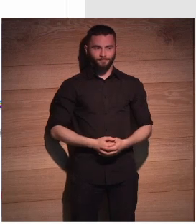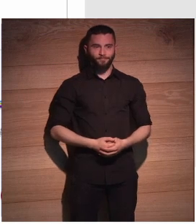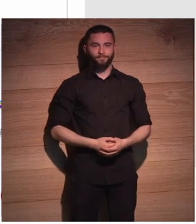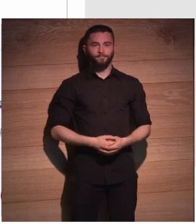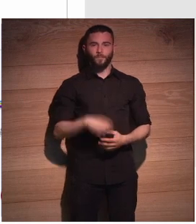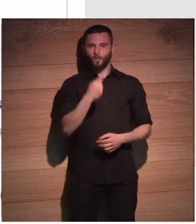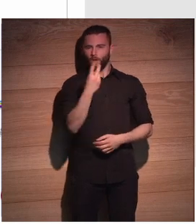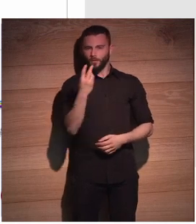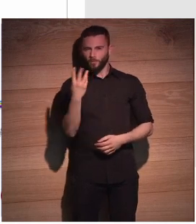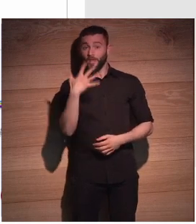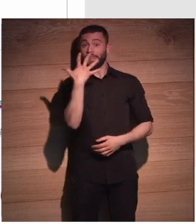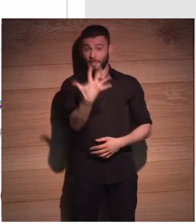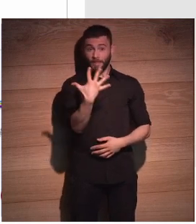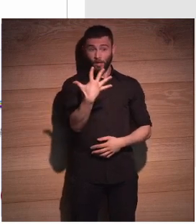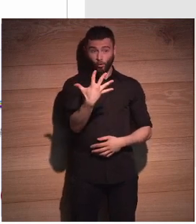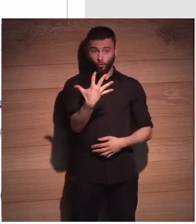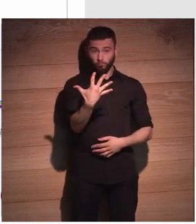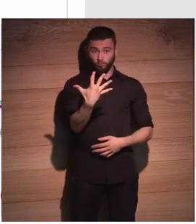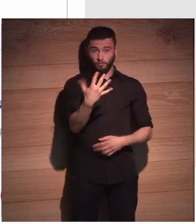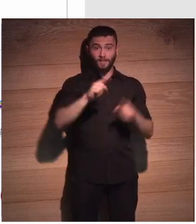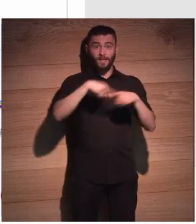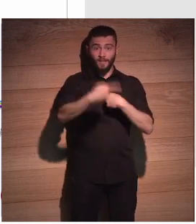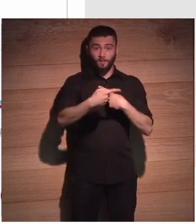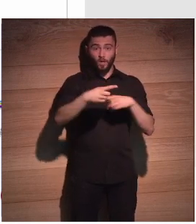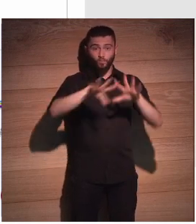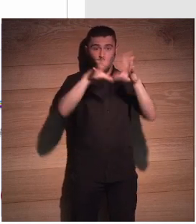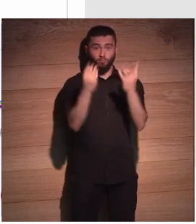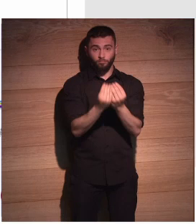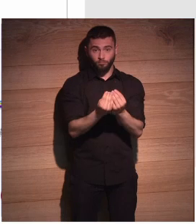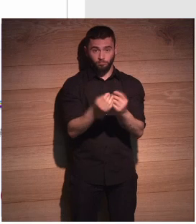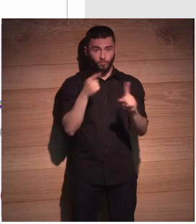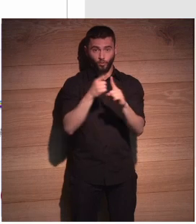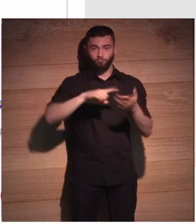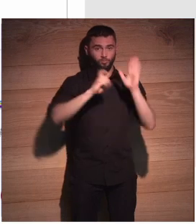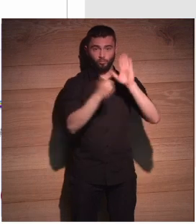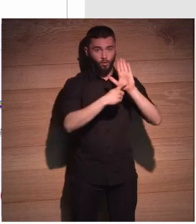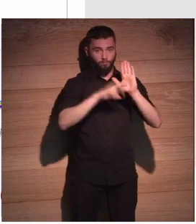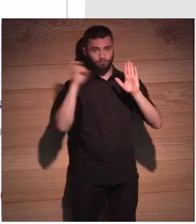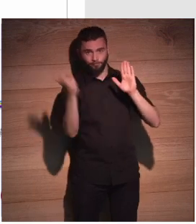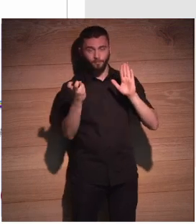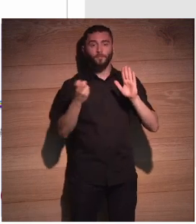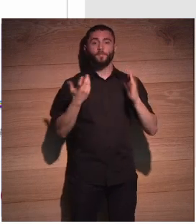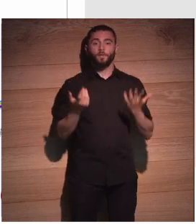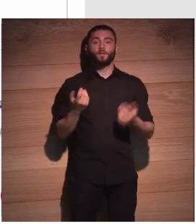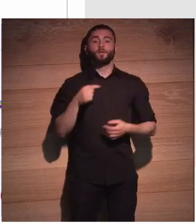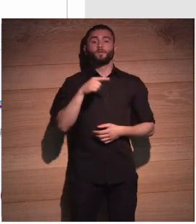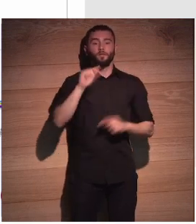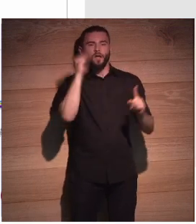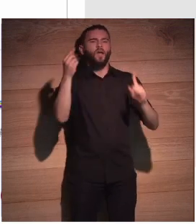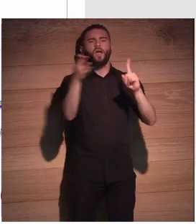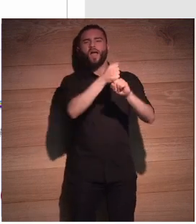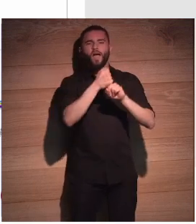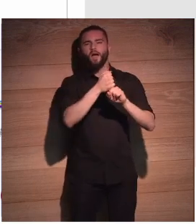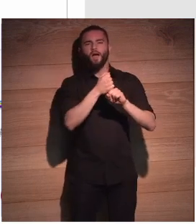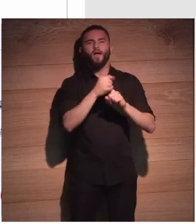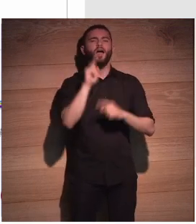Está 1, 2, 3, 4, 5, ¿vale? Más luego un agrupado para todos los demás. ¿Cuál creéis que es muy fácil de adivinar cuál es el que está